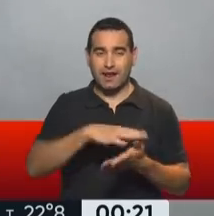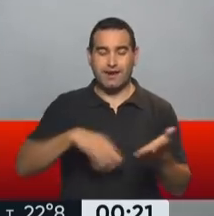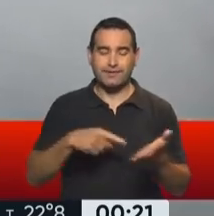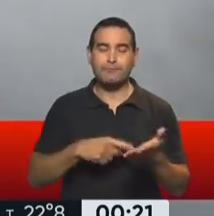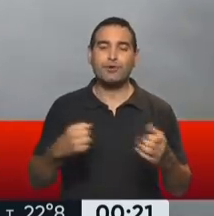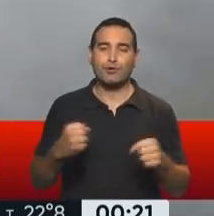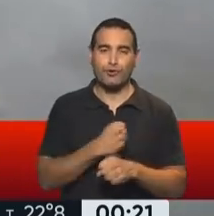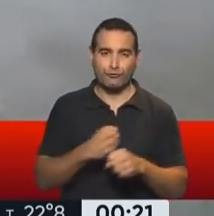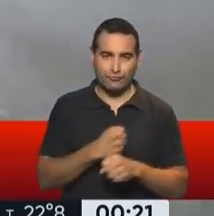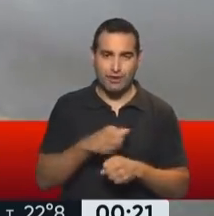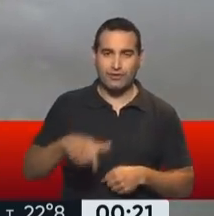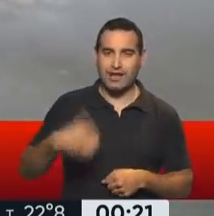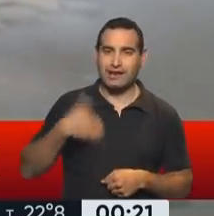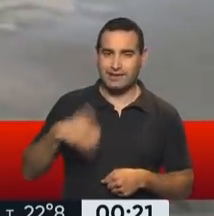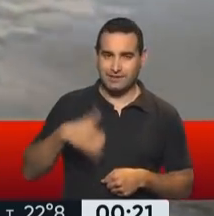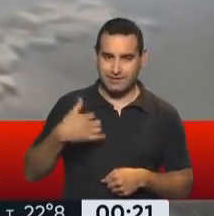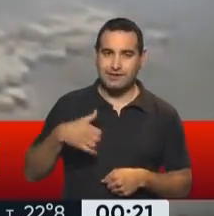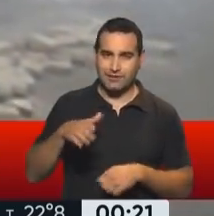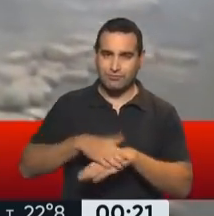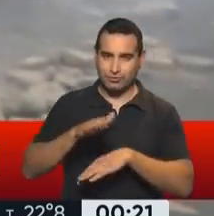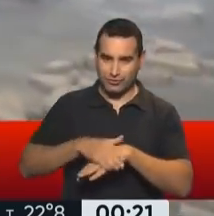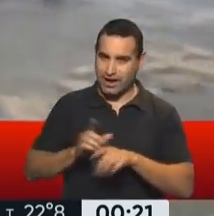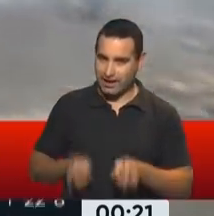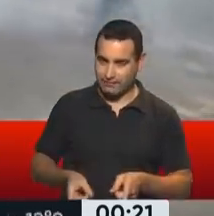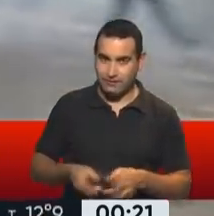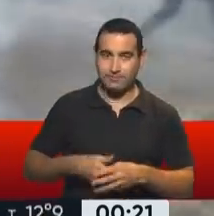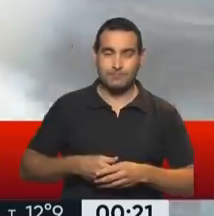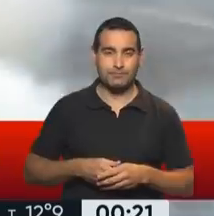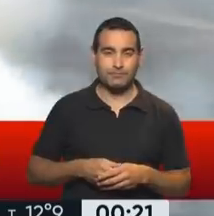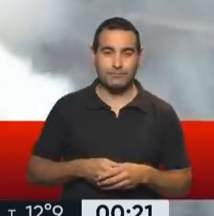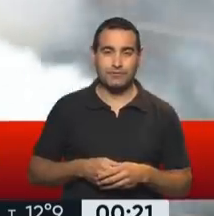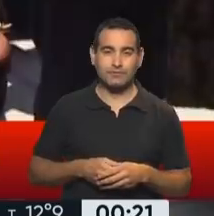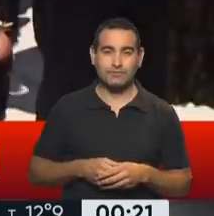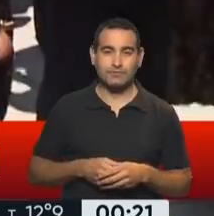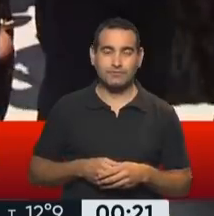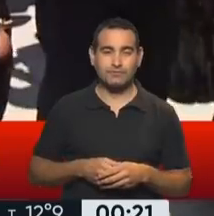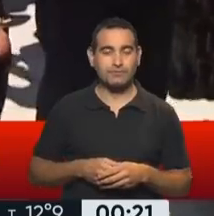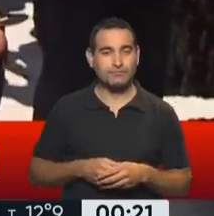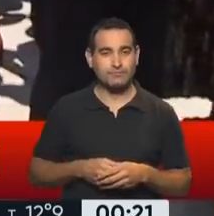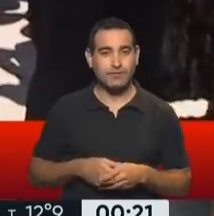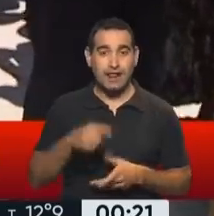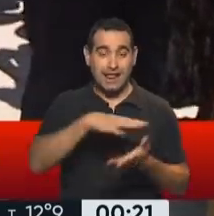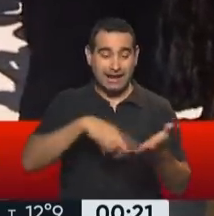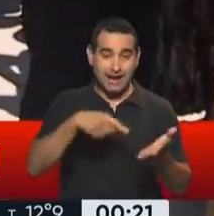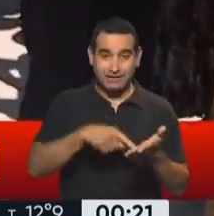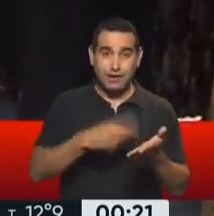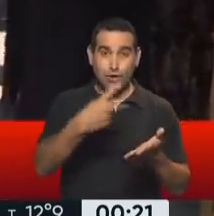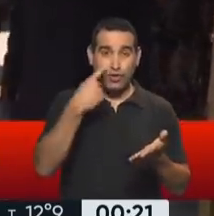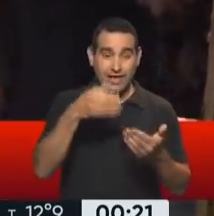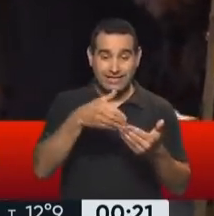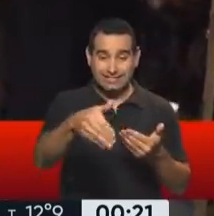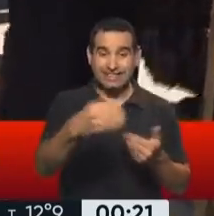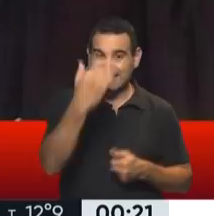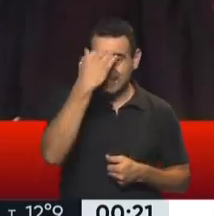dio también en Argentina, y estamos hablando que a tan solo 2 días de esa carta, el 15 de